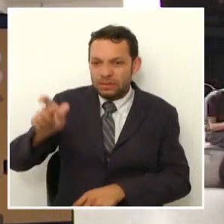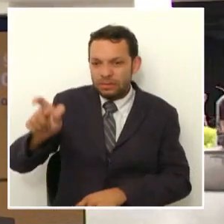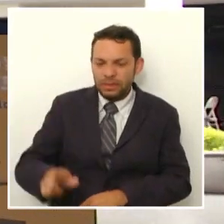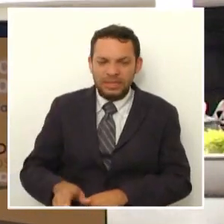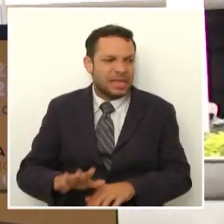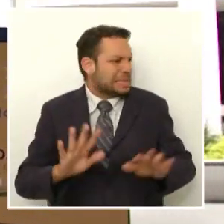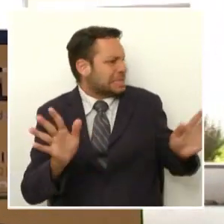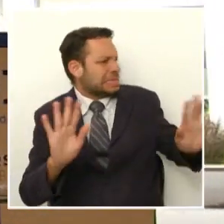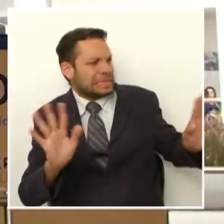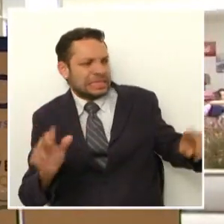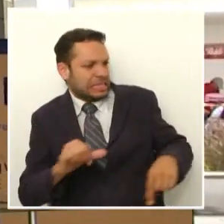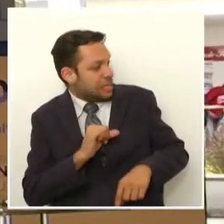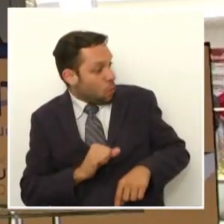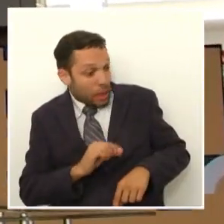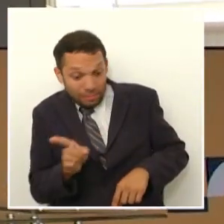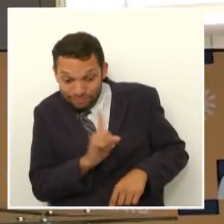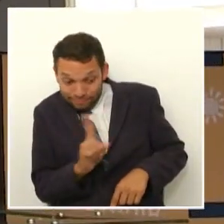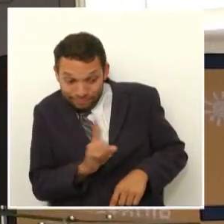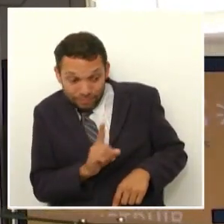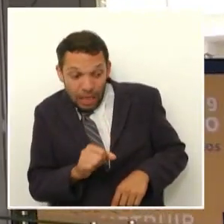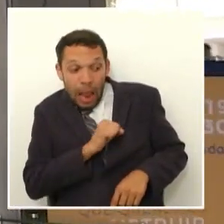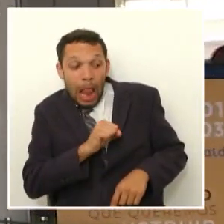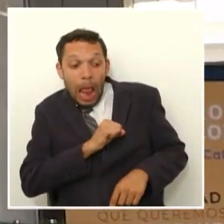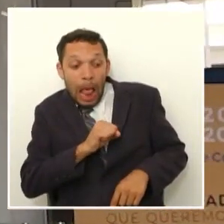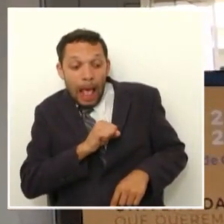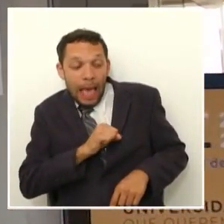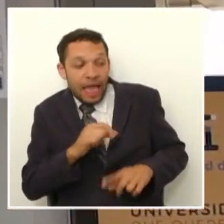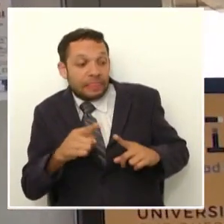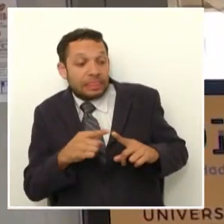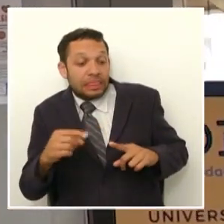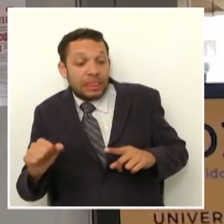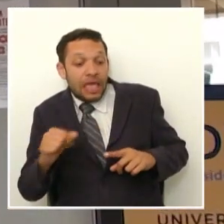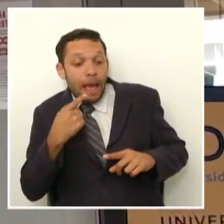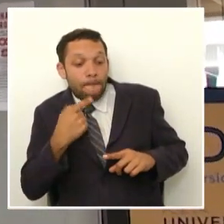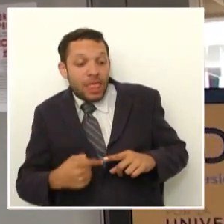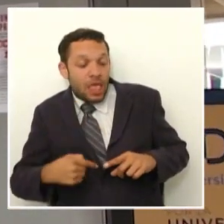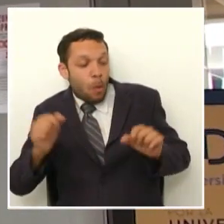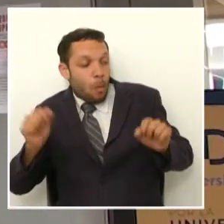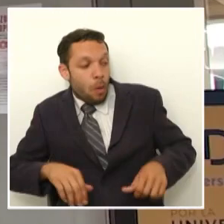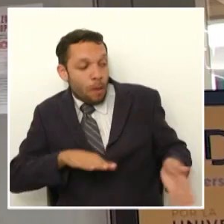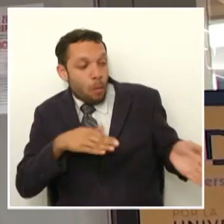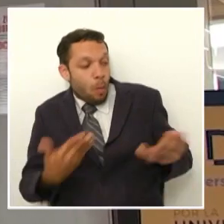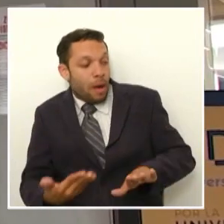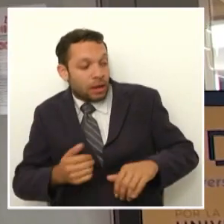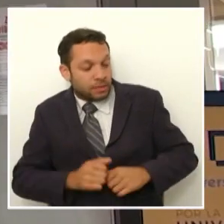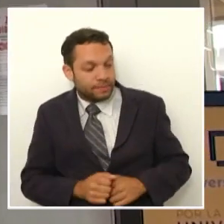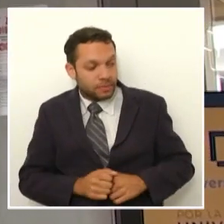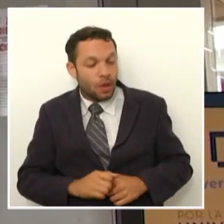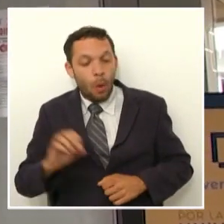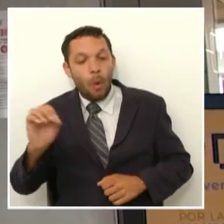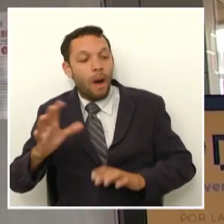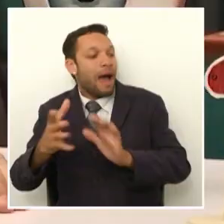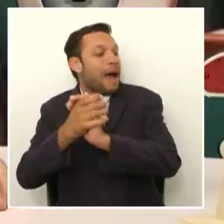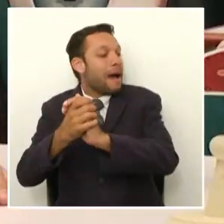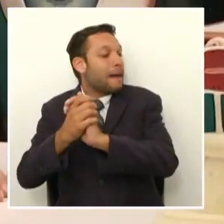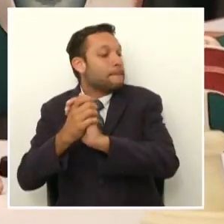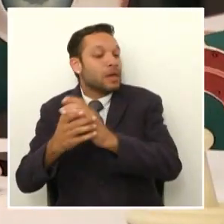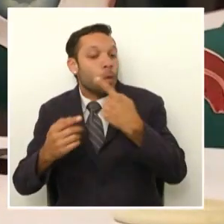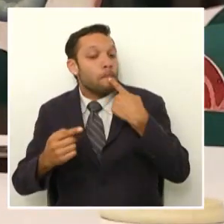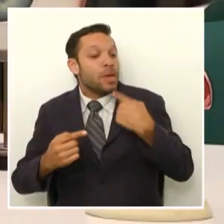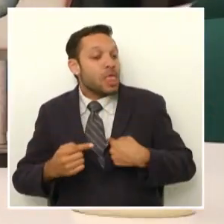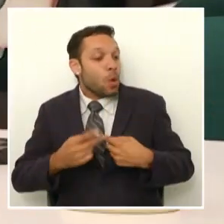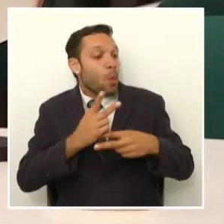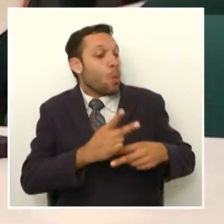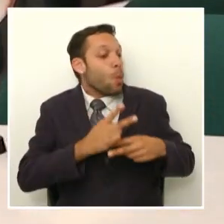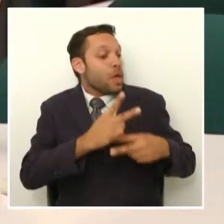rehúsa a una cirugía porque mi tía me dijo que me quedaba dormida en la anestesia? Porque un amigo me dijo que cuidado se